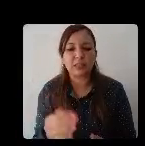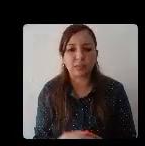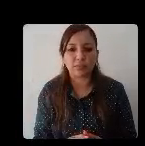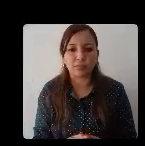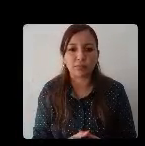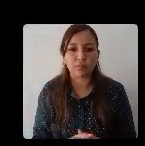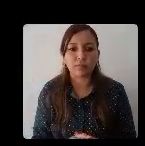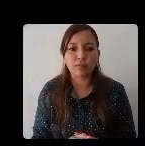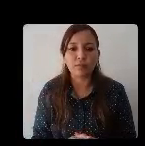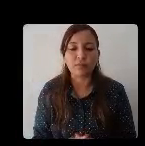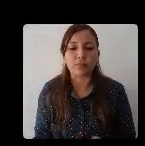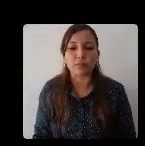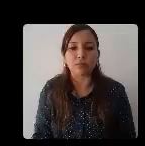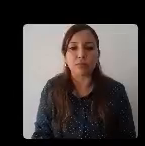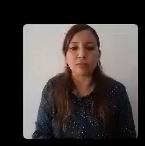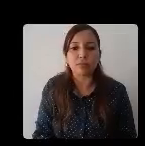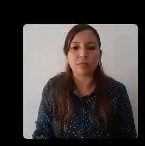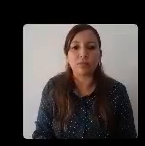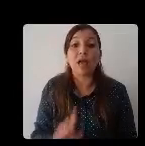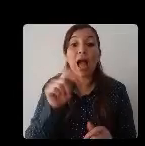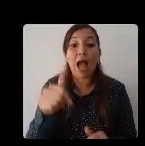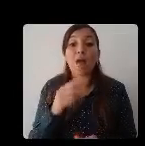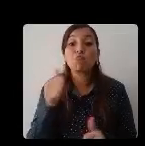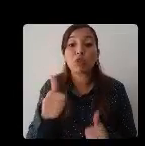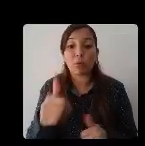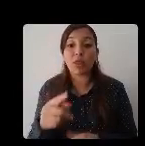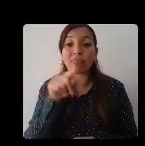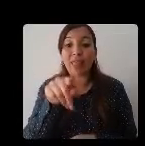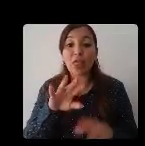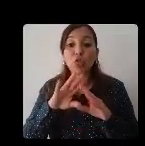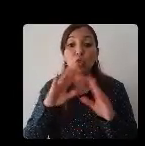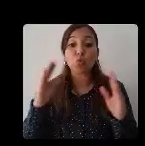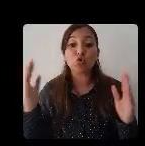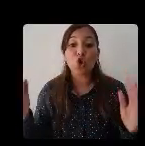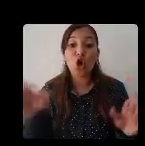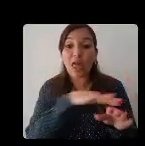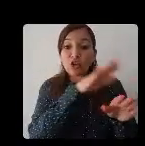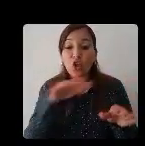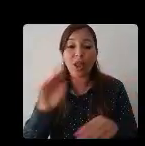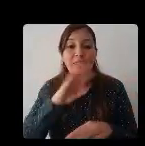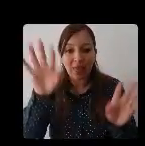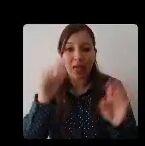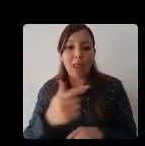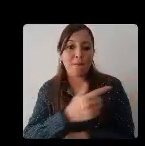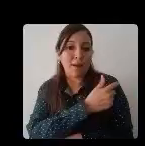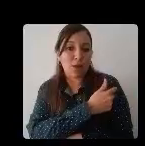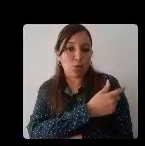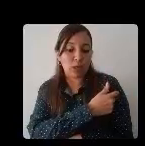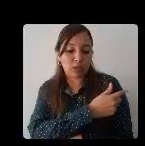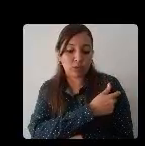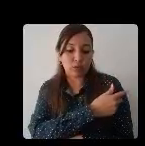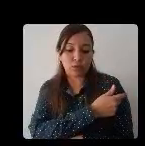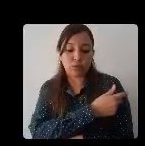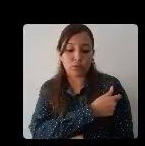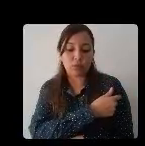conocimiento que ya hasta han sido vacunados hasta los 18 años, ¿no? Hasta los más jóvenes. Entonces, creo